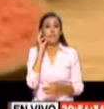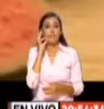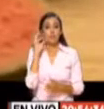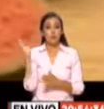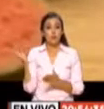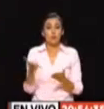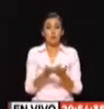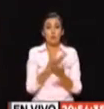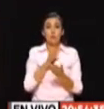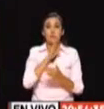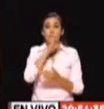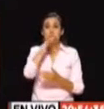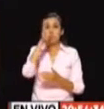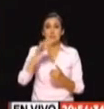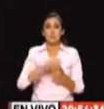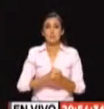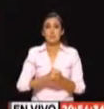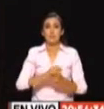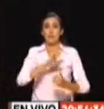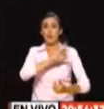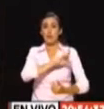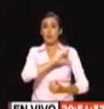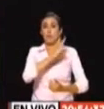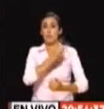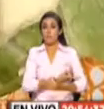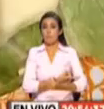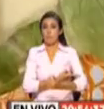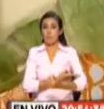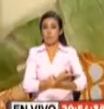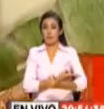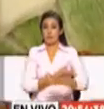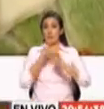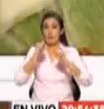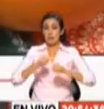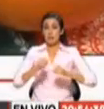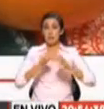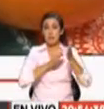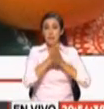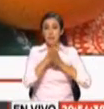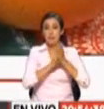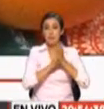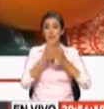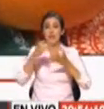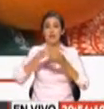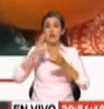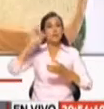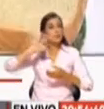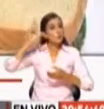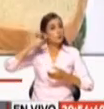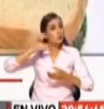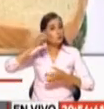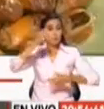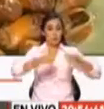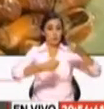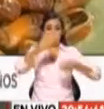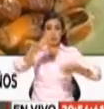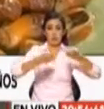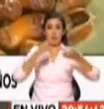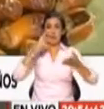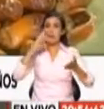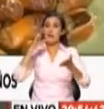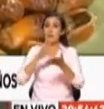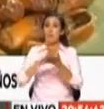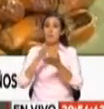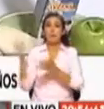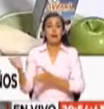deben consumir siempre. Es proteínas, carbohidratos, vitaminas, que eso podemos hablar del yogur, podemos hablar de la leche, pan, el chocho,